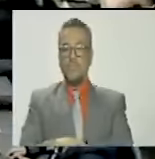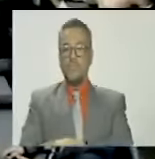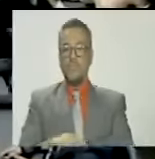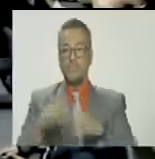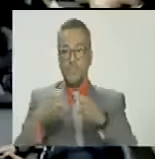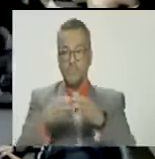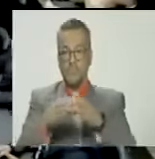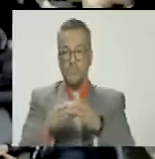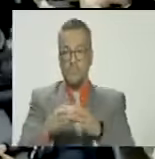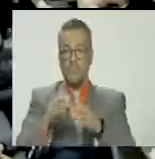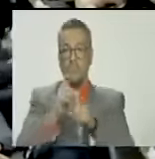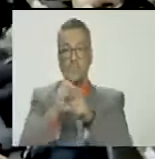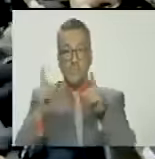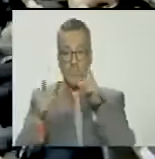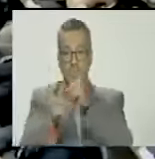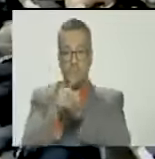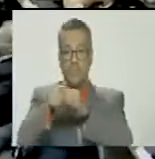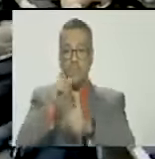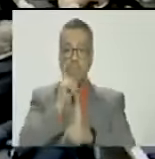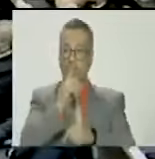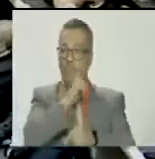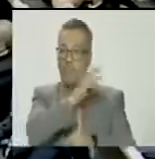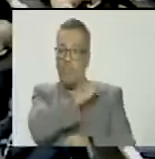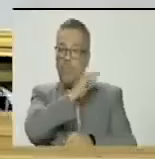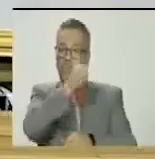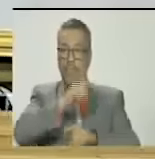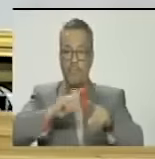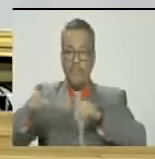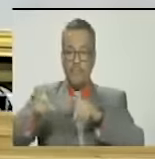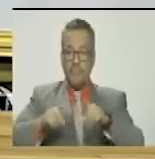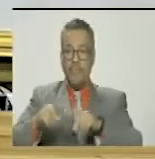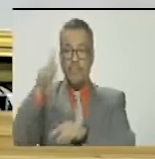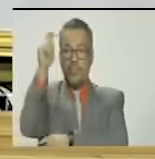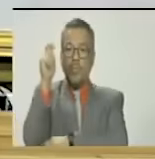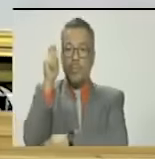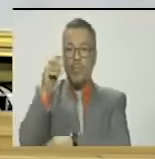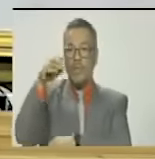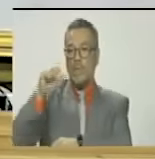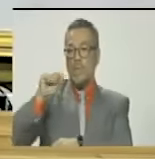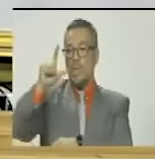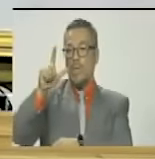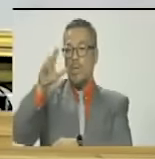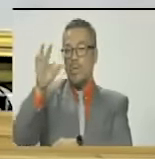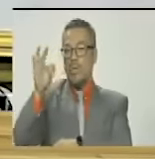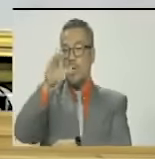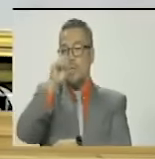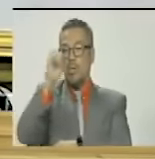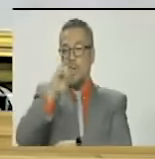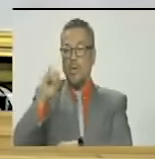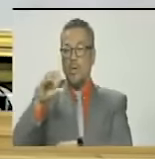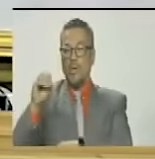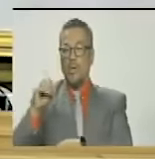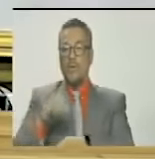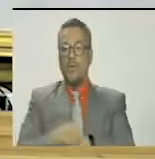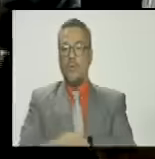Al Partido El Cambio, en nombre de su jefe de fracción, el diputado Alfonso Campos Jesurún, bienvenido.